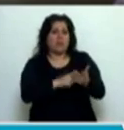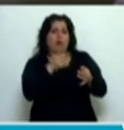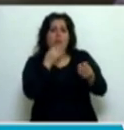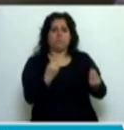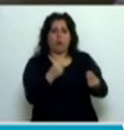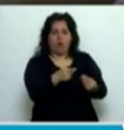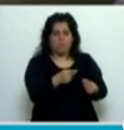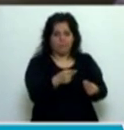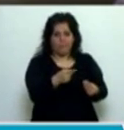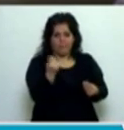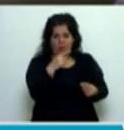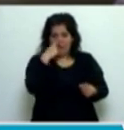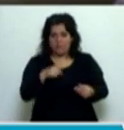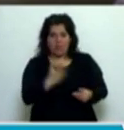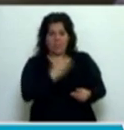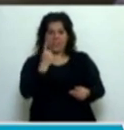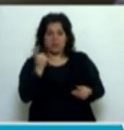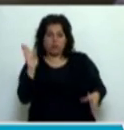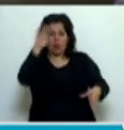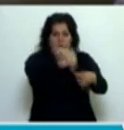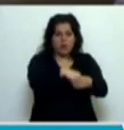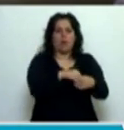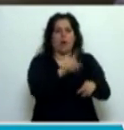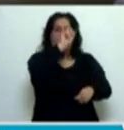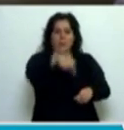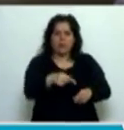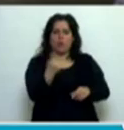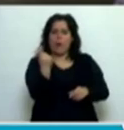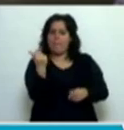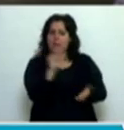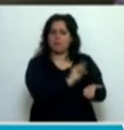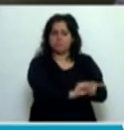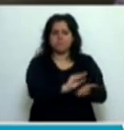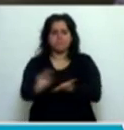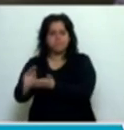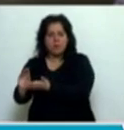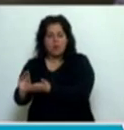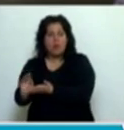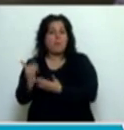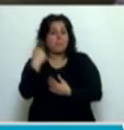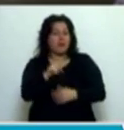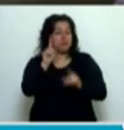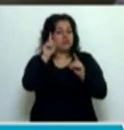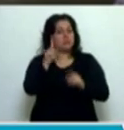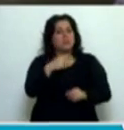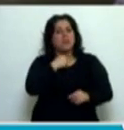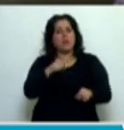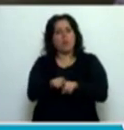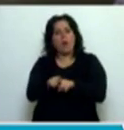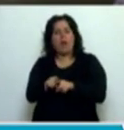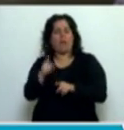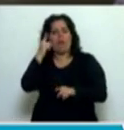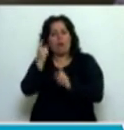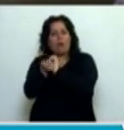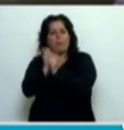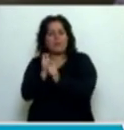importante. La participación de esos directores generó una política de dividendos que no estaba. Sino cambiar solo el concepto de política de dividendos para